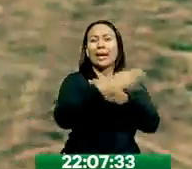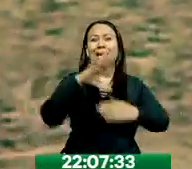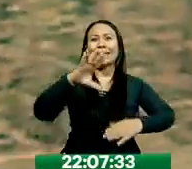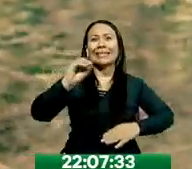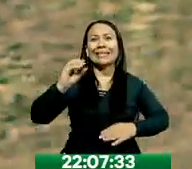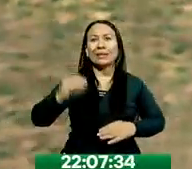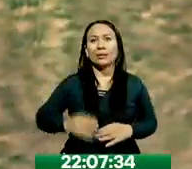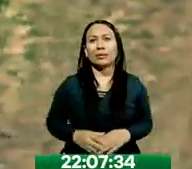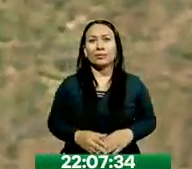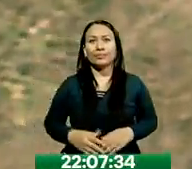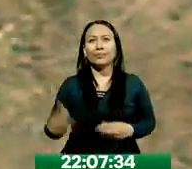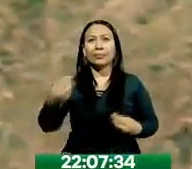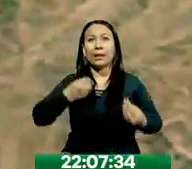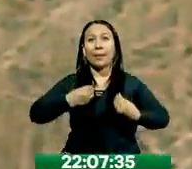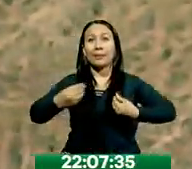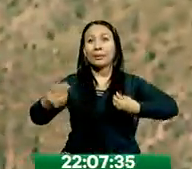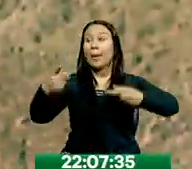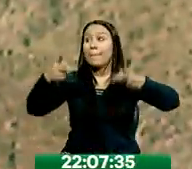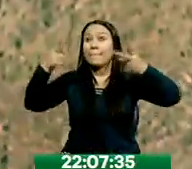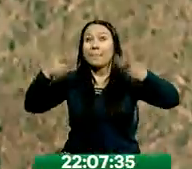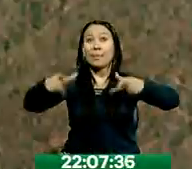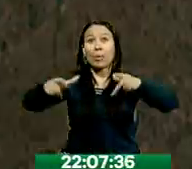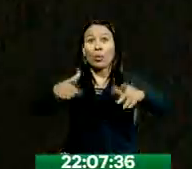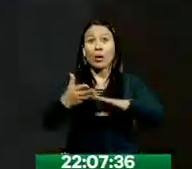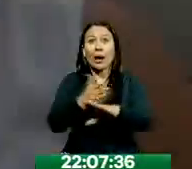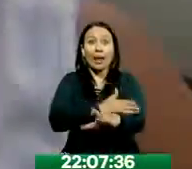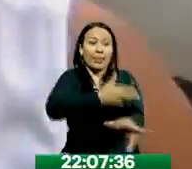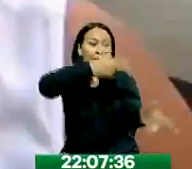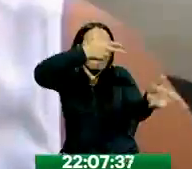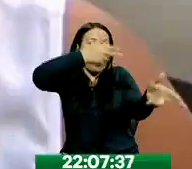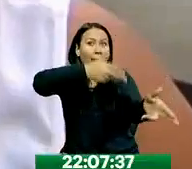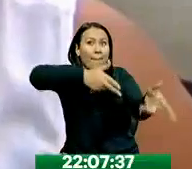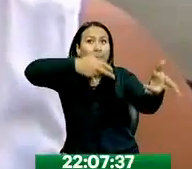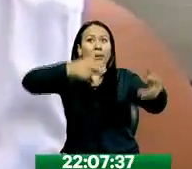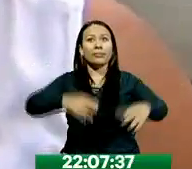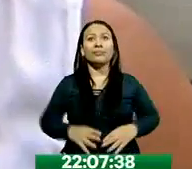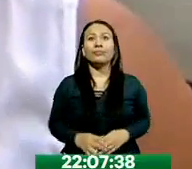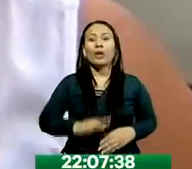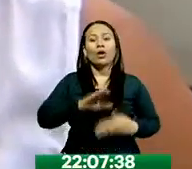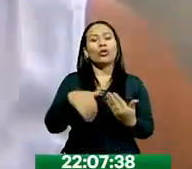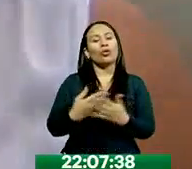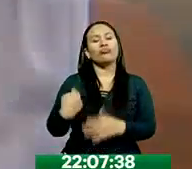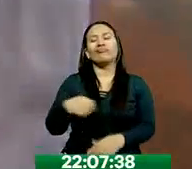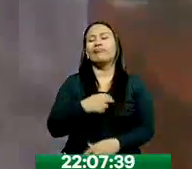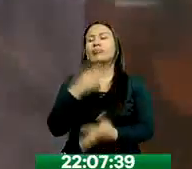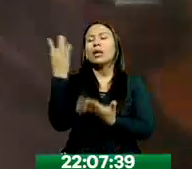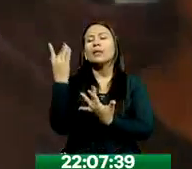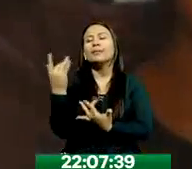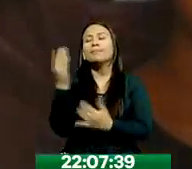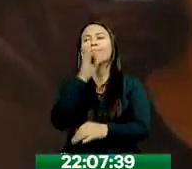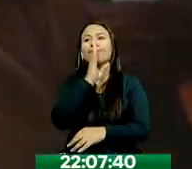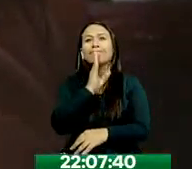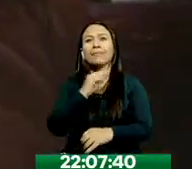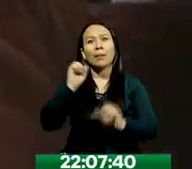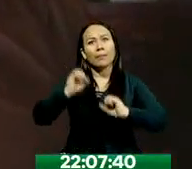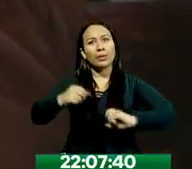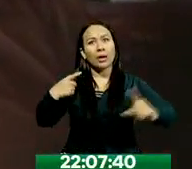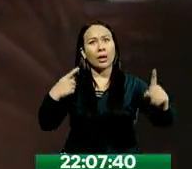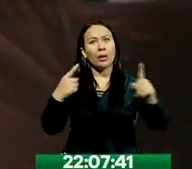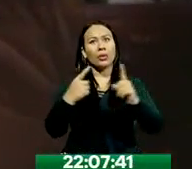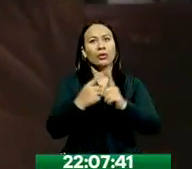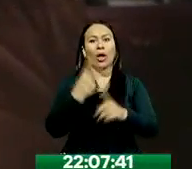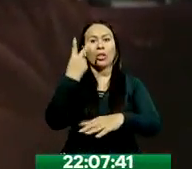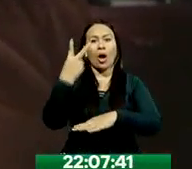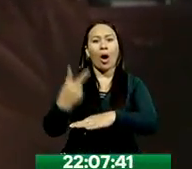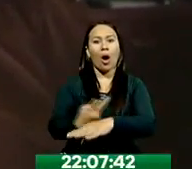metros desde el sitio donde fueron baleados teníamos toda la esperanza de encontrar a no estoy buscando como más de dos